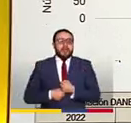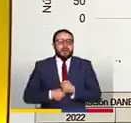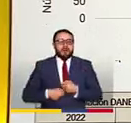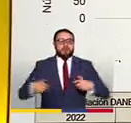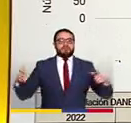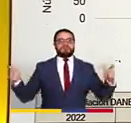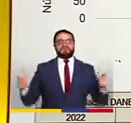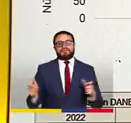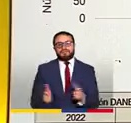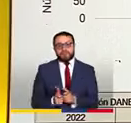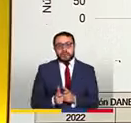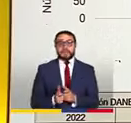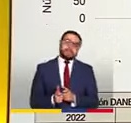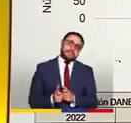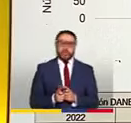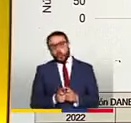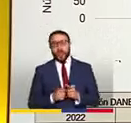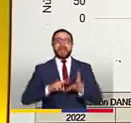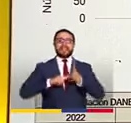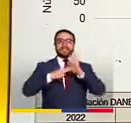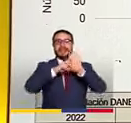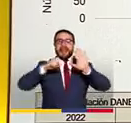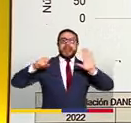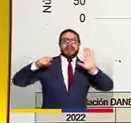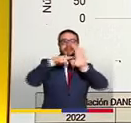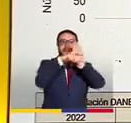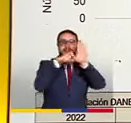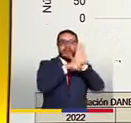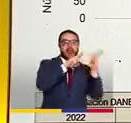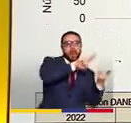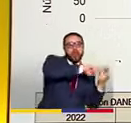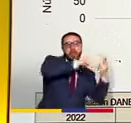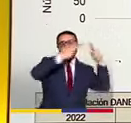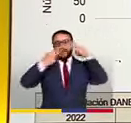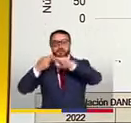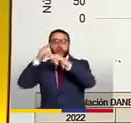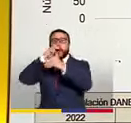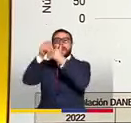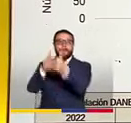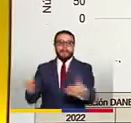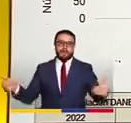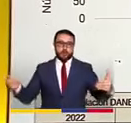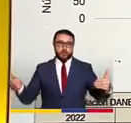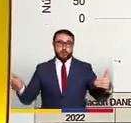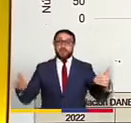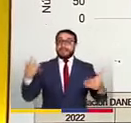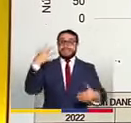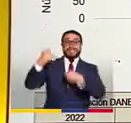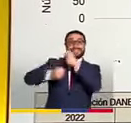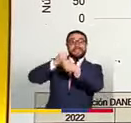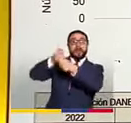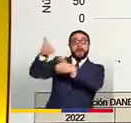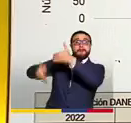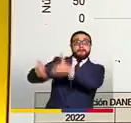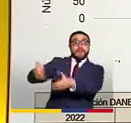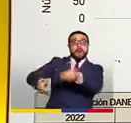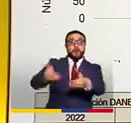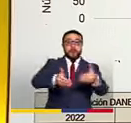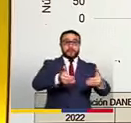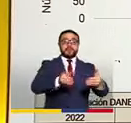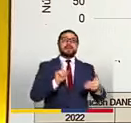Es un indicador relativo a la niñez, menores de 5 años, pero que nos